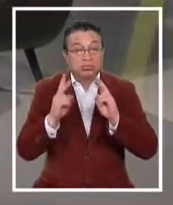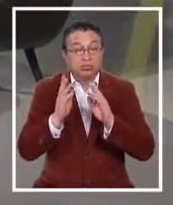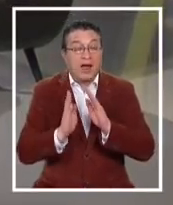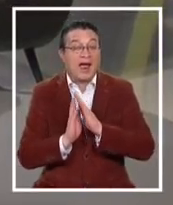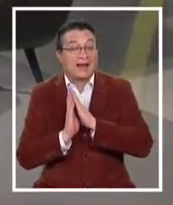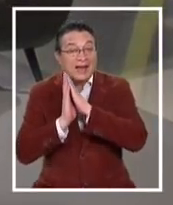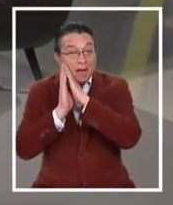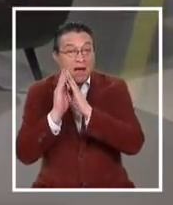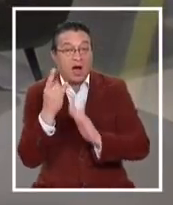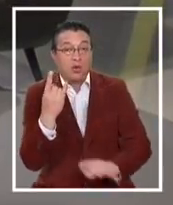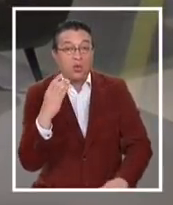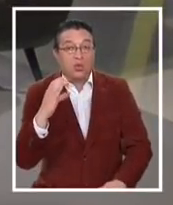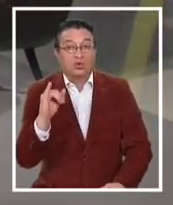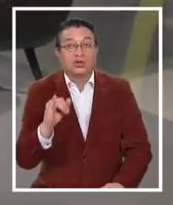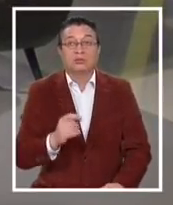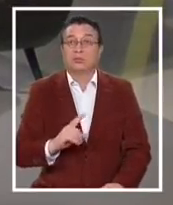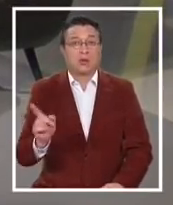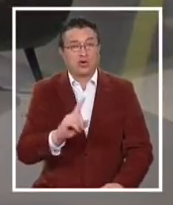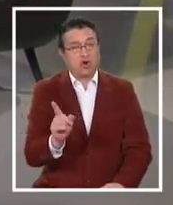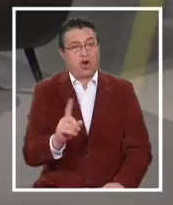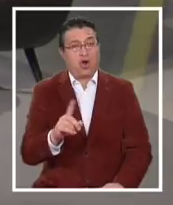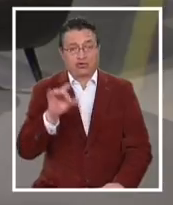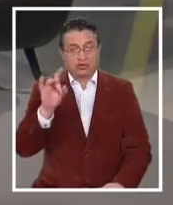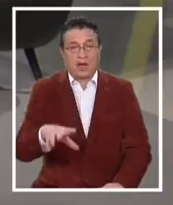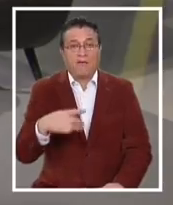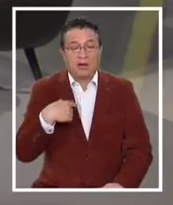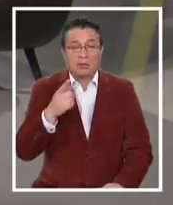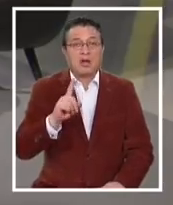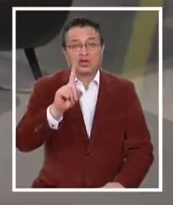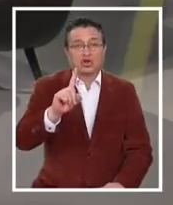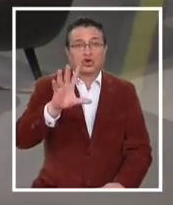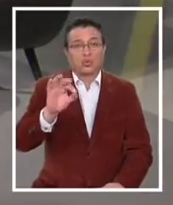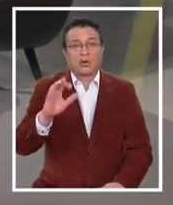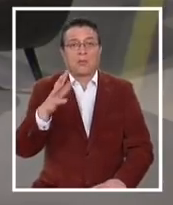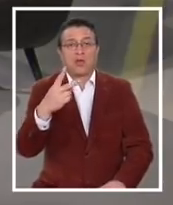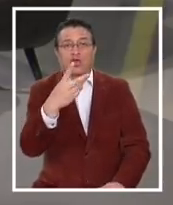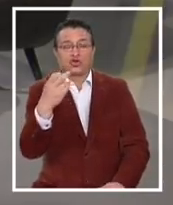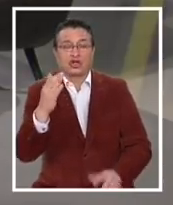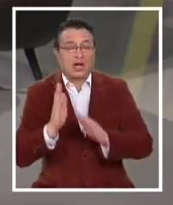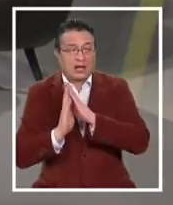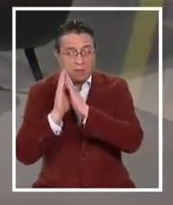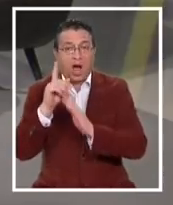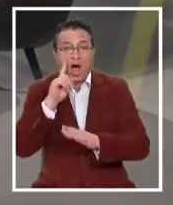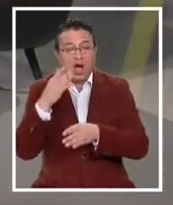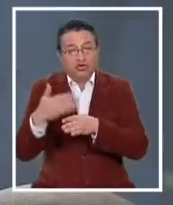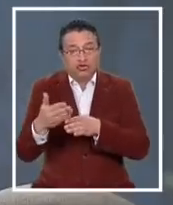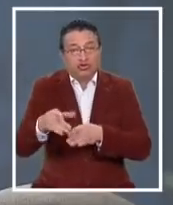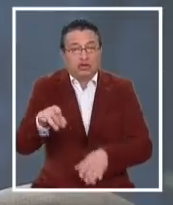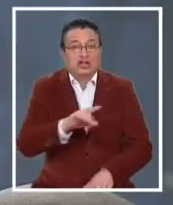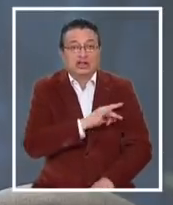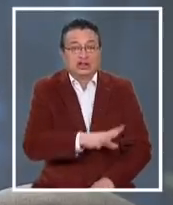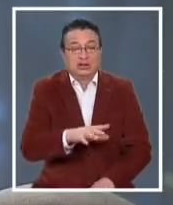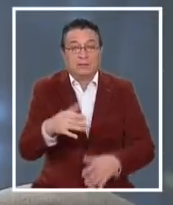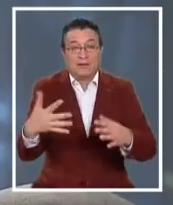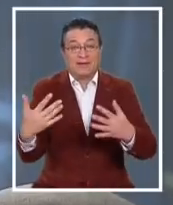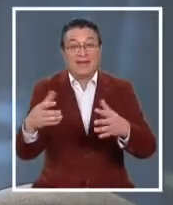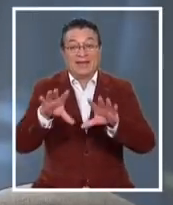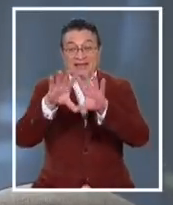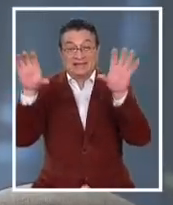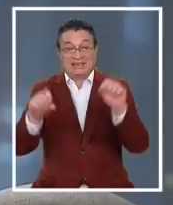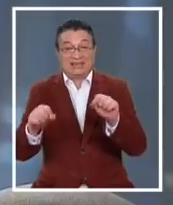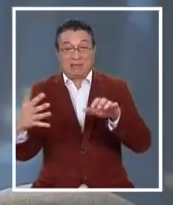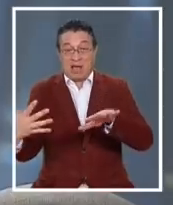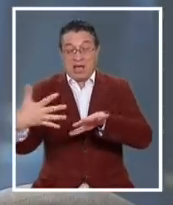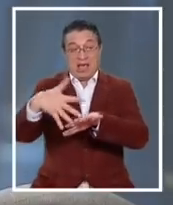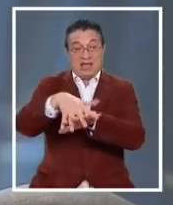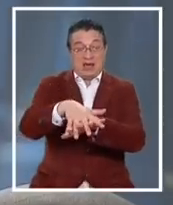UCI? Yo te diría que para nada. Todos sabemos que quedan siempre entre 150 y 200 camas en Chile. Y como somos un sistema integrado, la verdad,